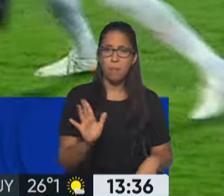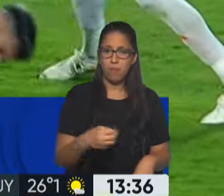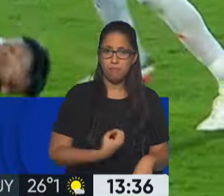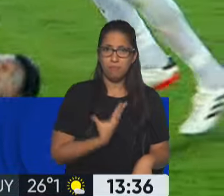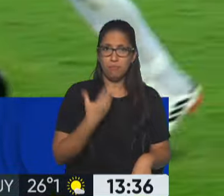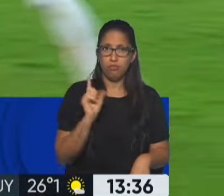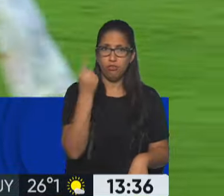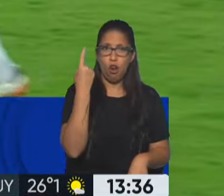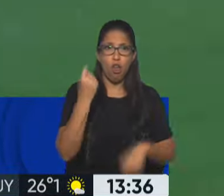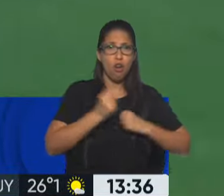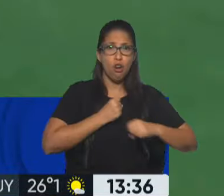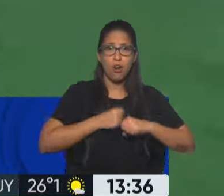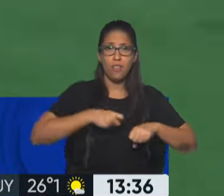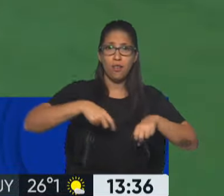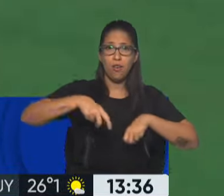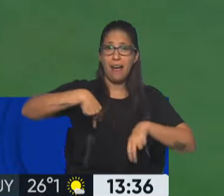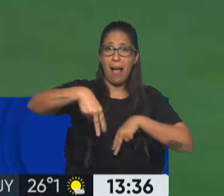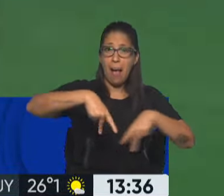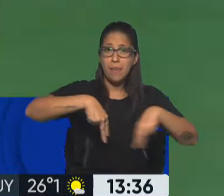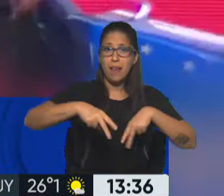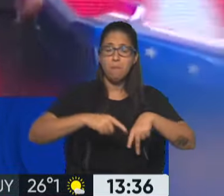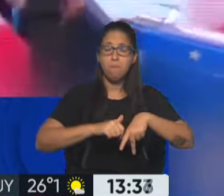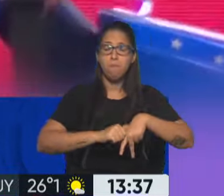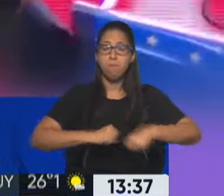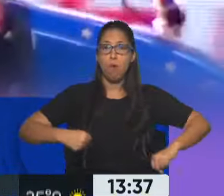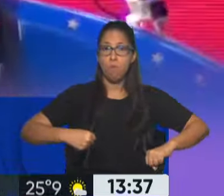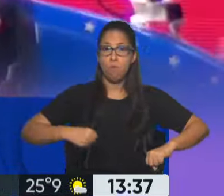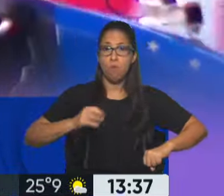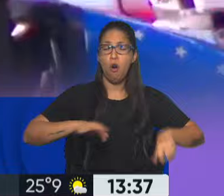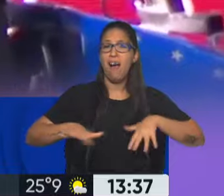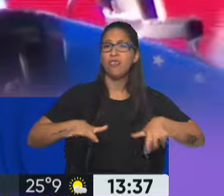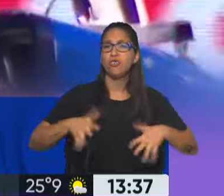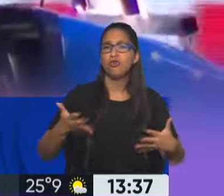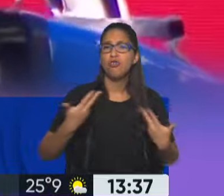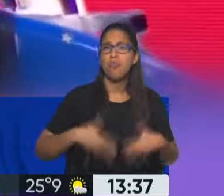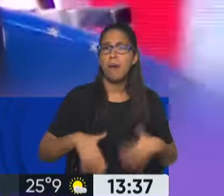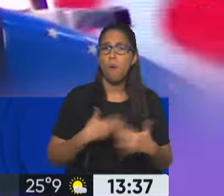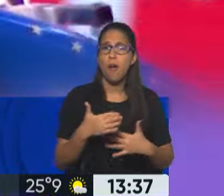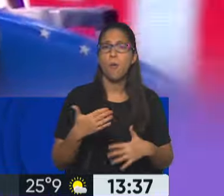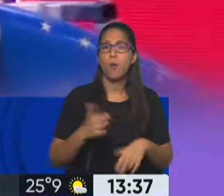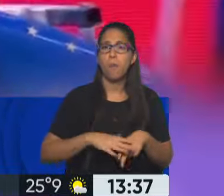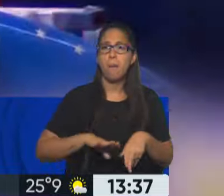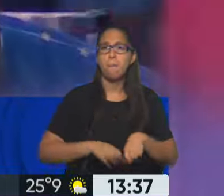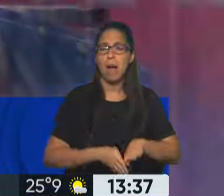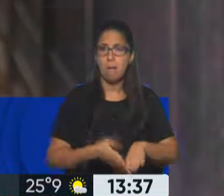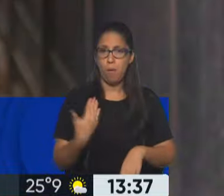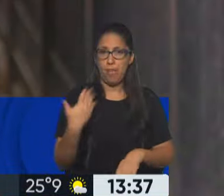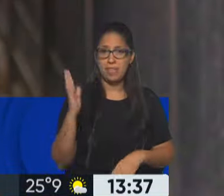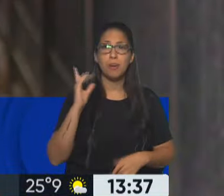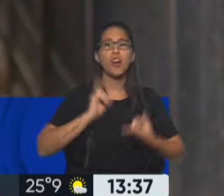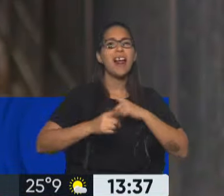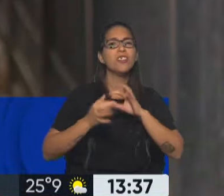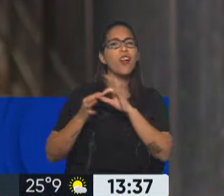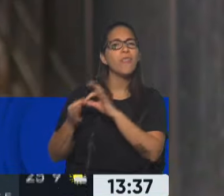espontáneamente, solo, corriendo, caminando, o tal vez en una acción de juego, pero forzado por esta situación. Pero probablemente tiene que ver con